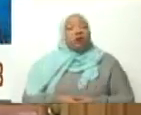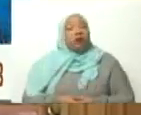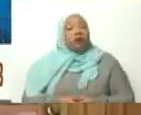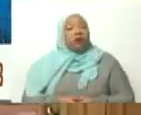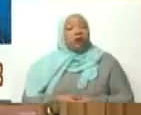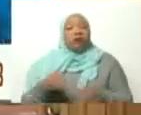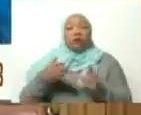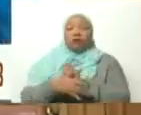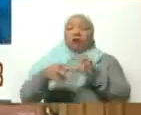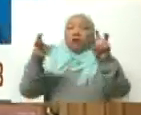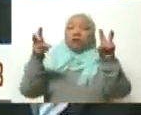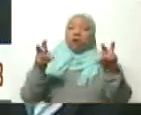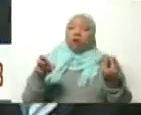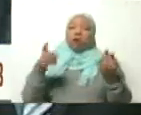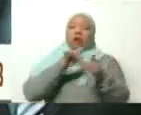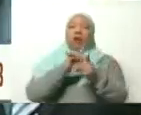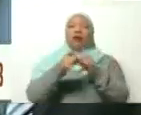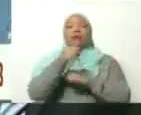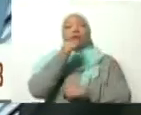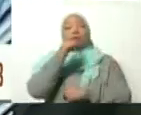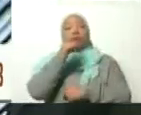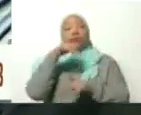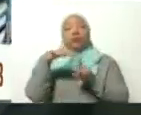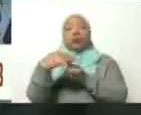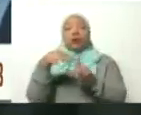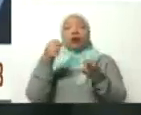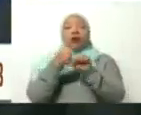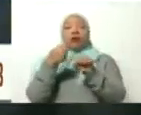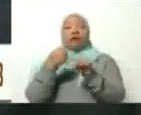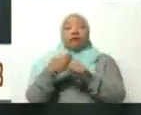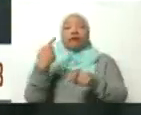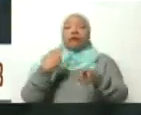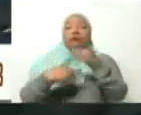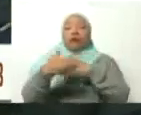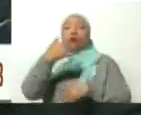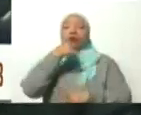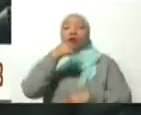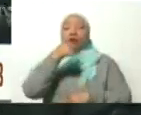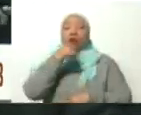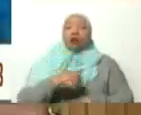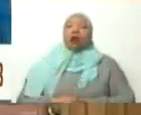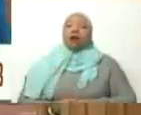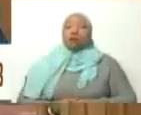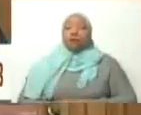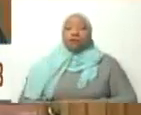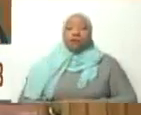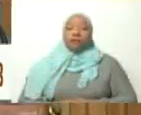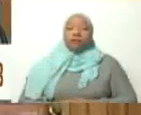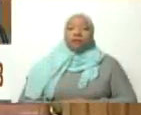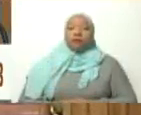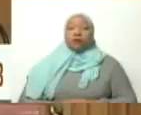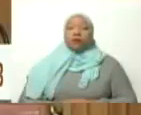surgieron nuevamente los planes perversos a través del dólar criminal. Yo quiero que me vean la cara, porque